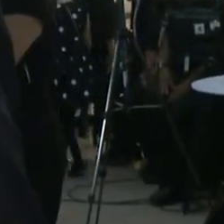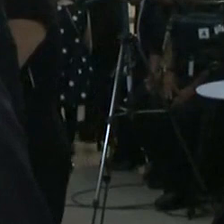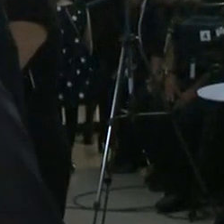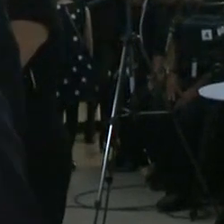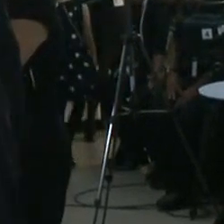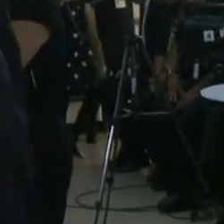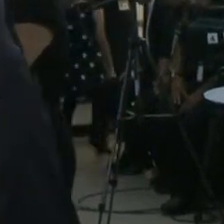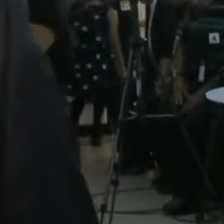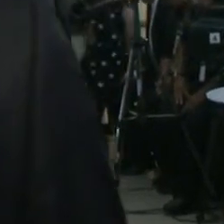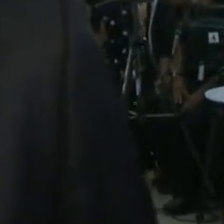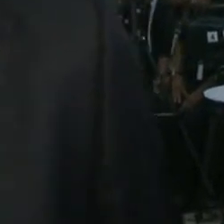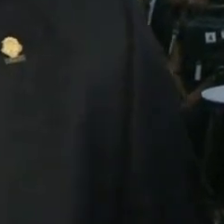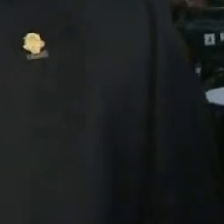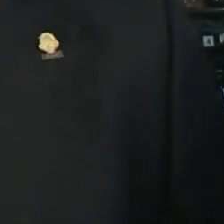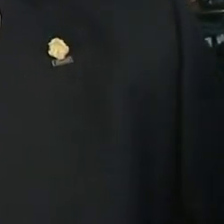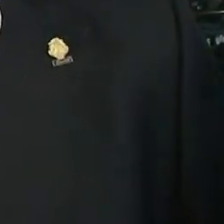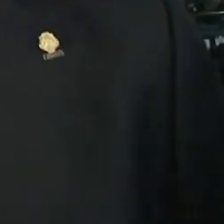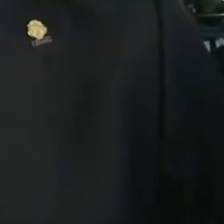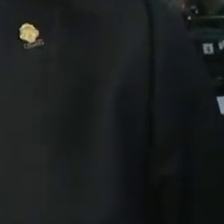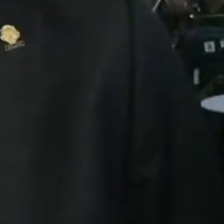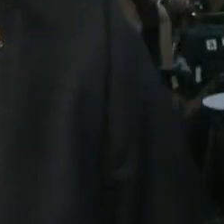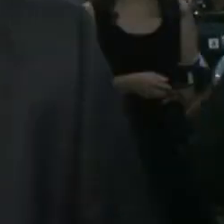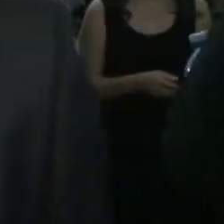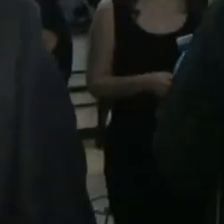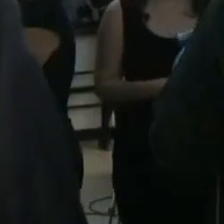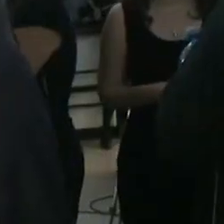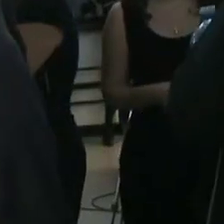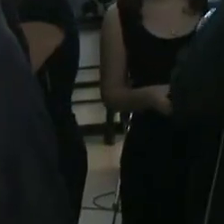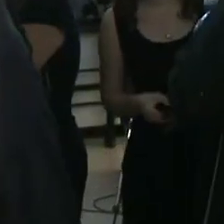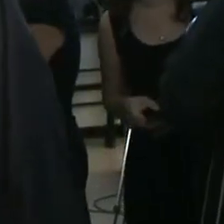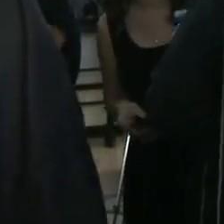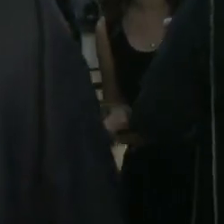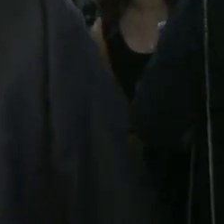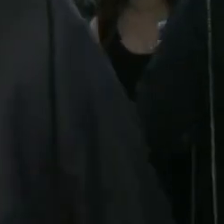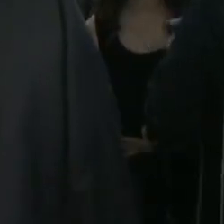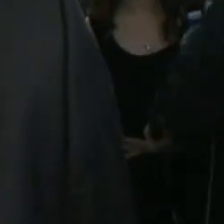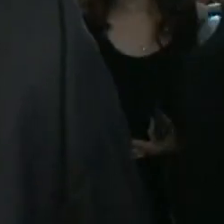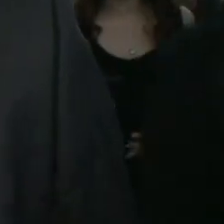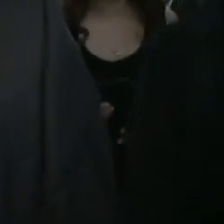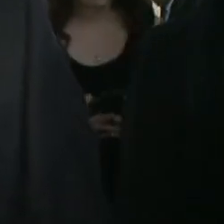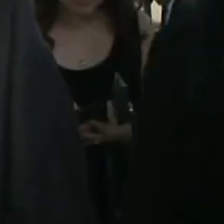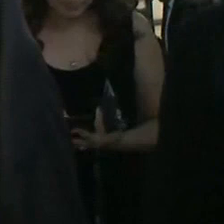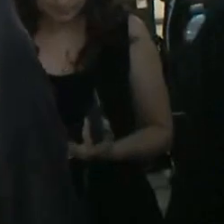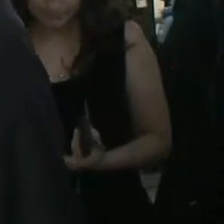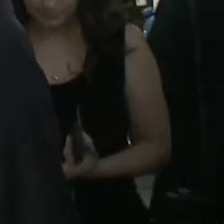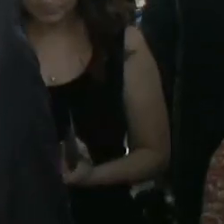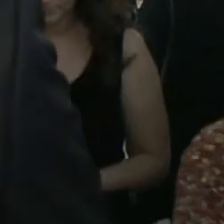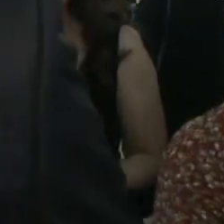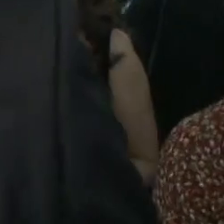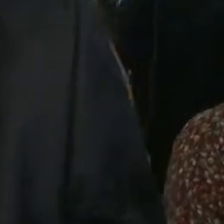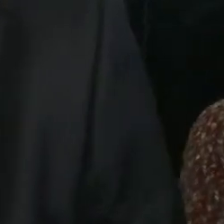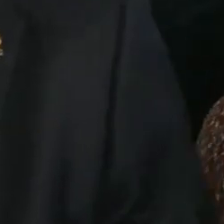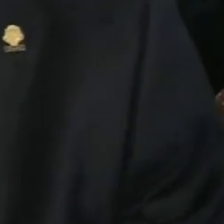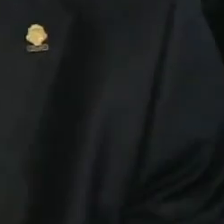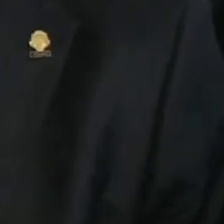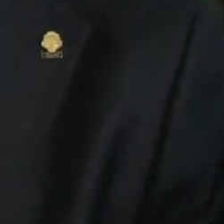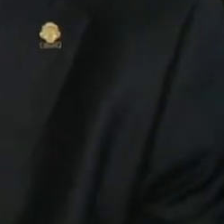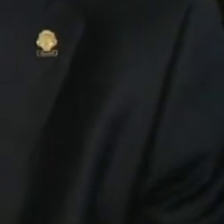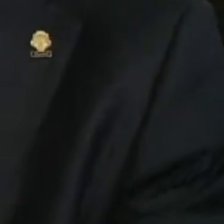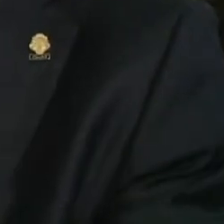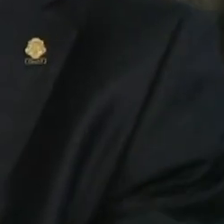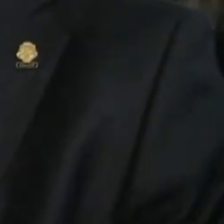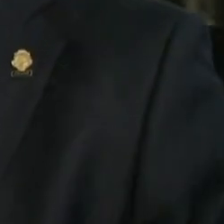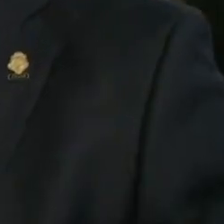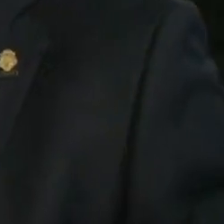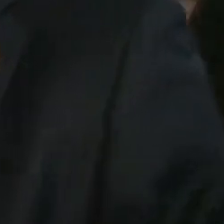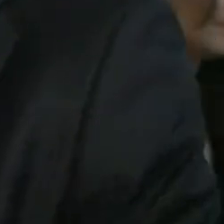Yo no diría que es un puesto intrascendente. Yo entendería que la unidad se resiste a aceptar ese ofrecimiento porque quieren